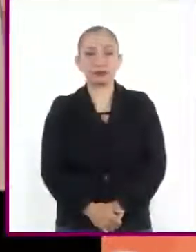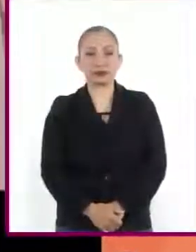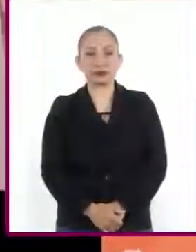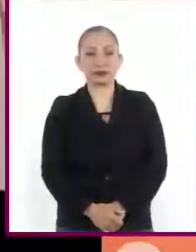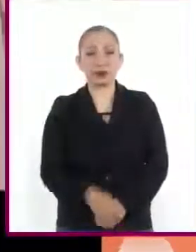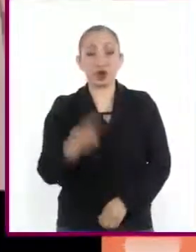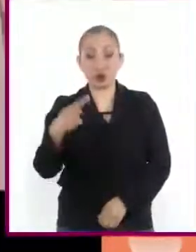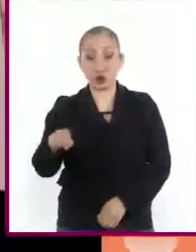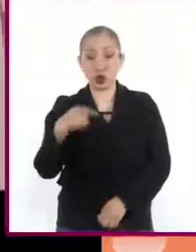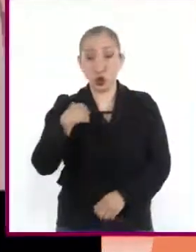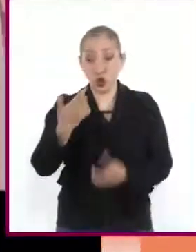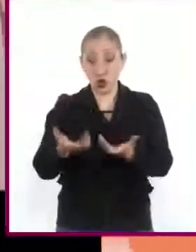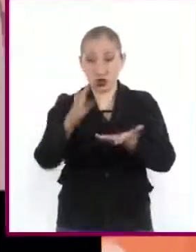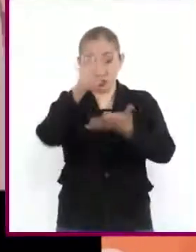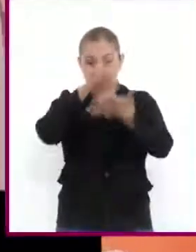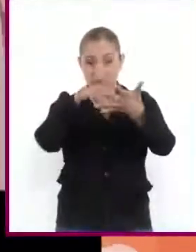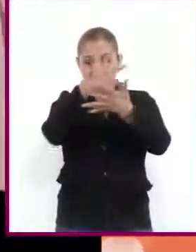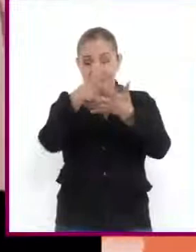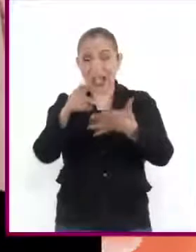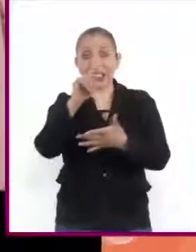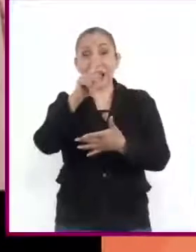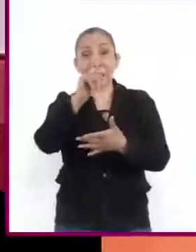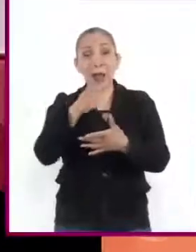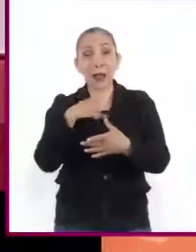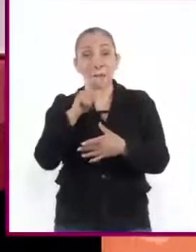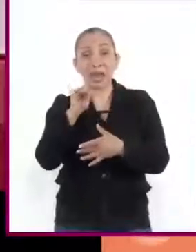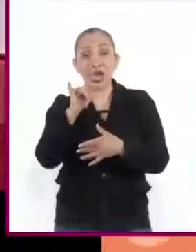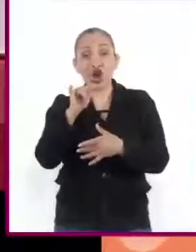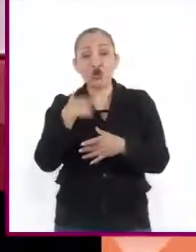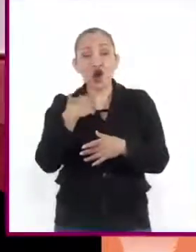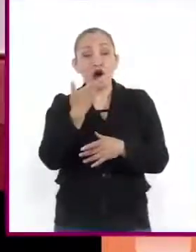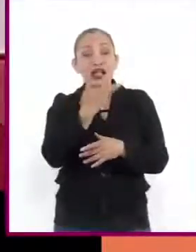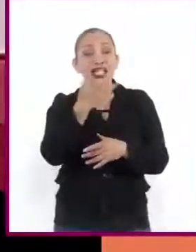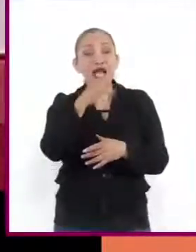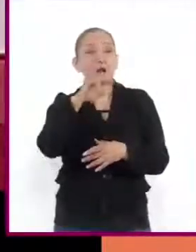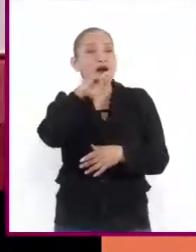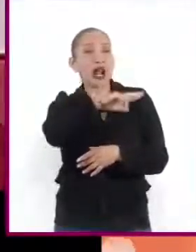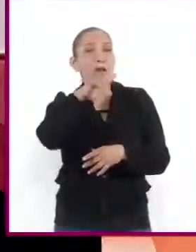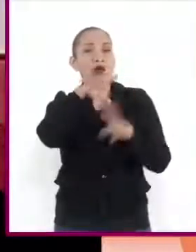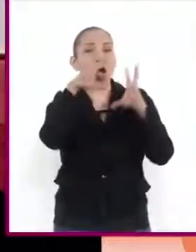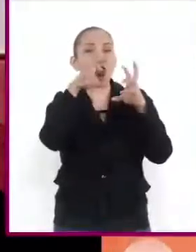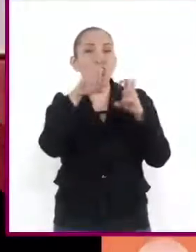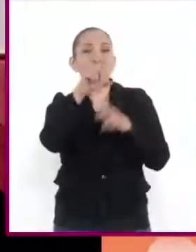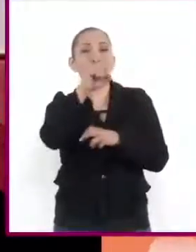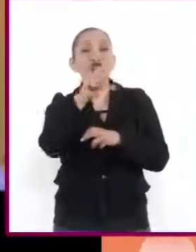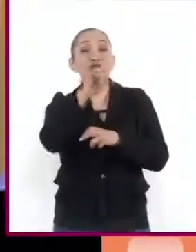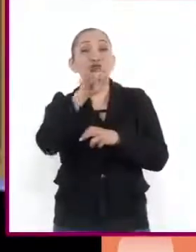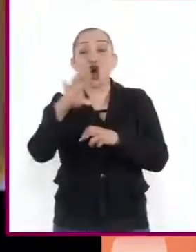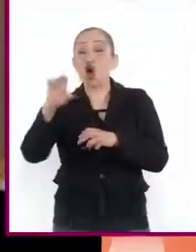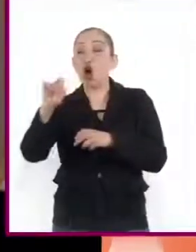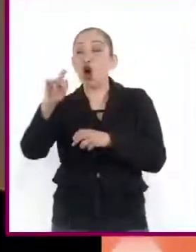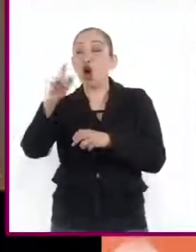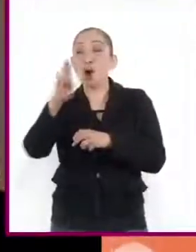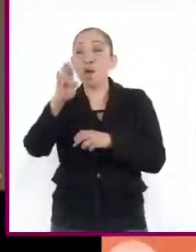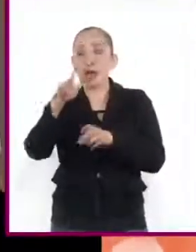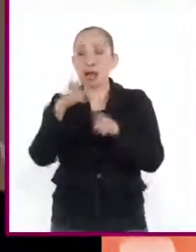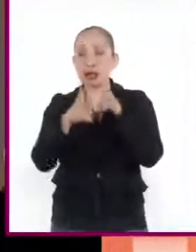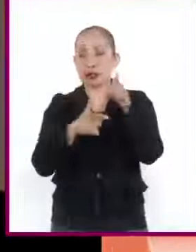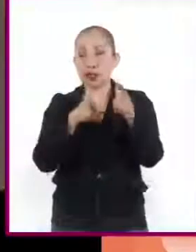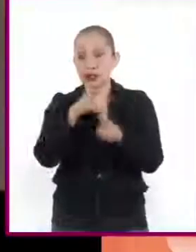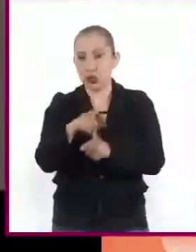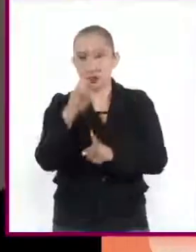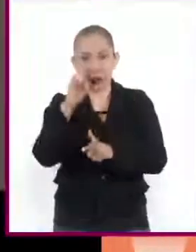Por su ubicación en la tabla periódica, el hierro tiende a oxidarse con mayor facilidad que el cobre. Veamos